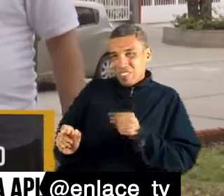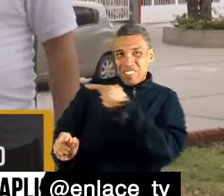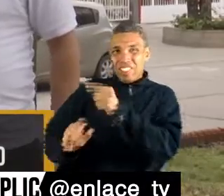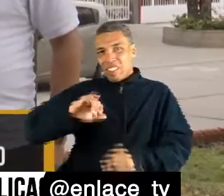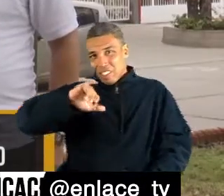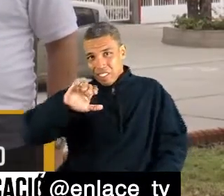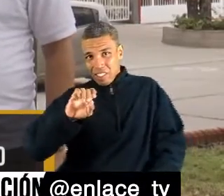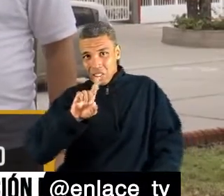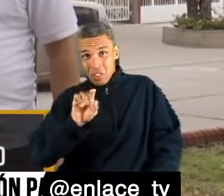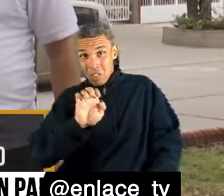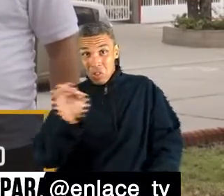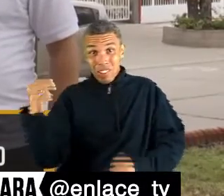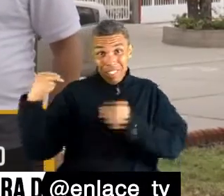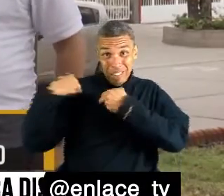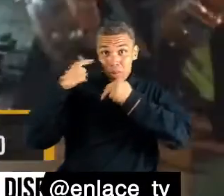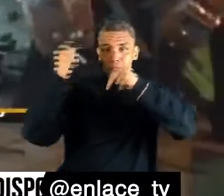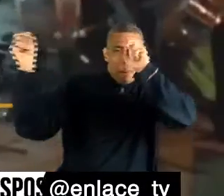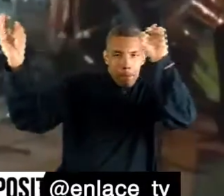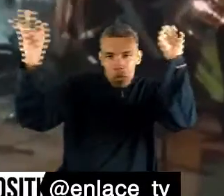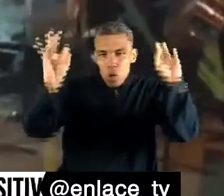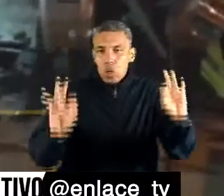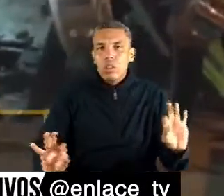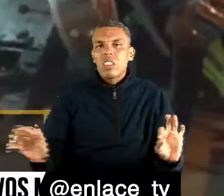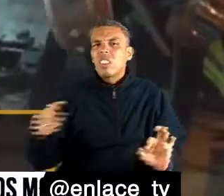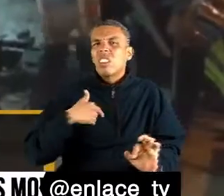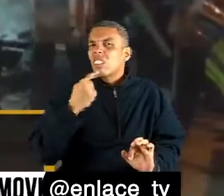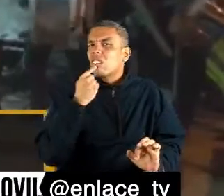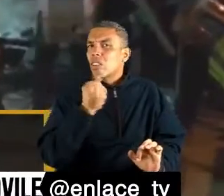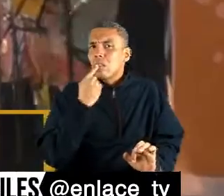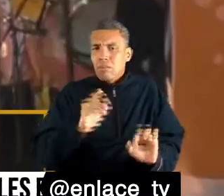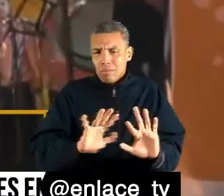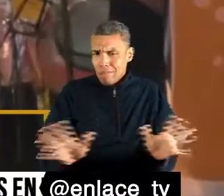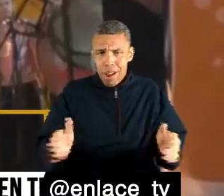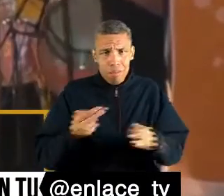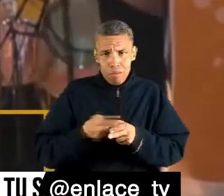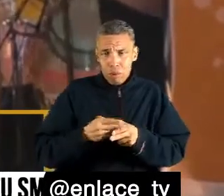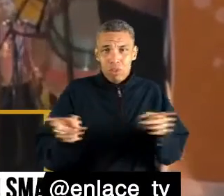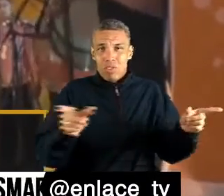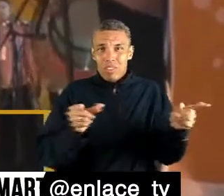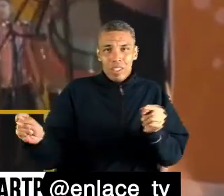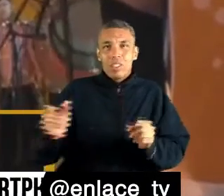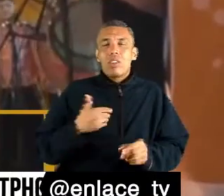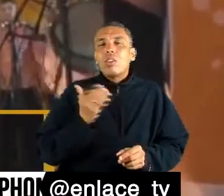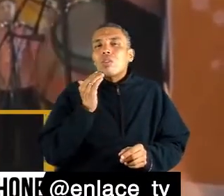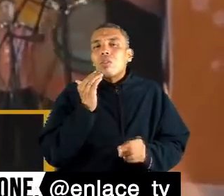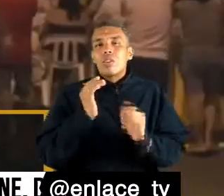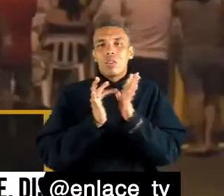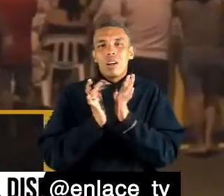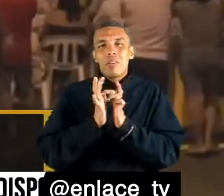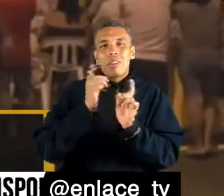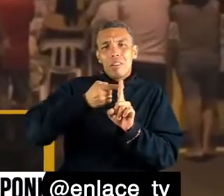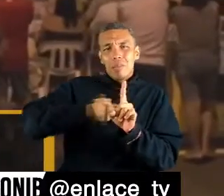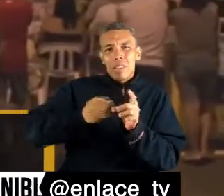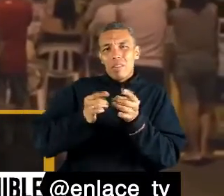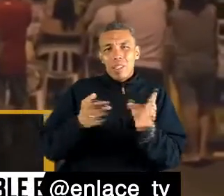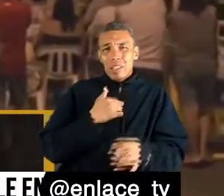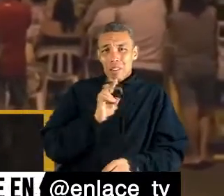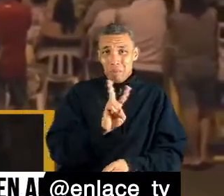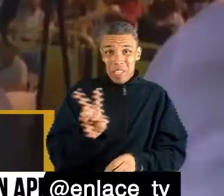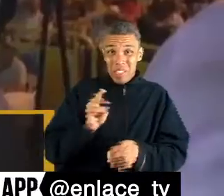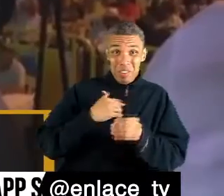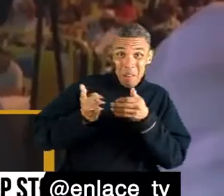Asociación de Música Popular, en diálogo con Enlace Noticias, dijo que todo está dispuesto para la nueva versión a partir del 22 de abril del Festival de Bandas de